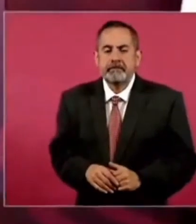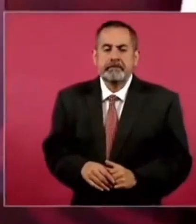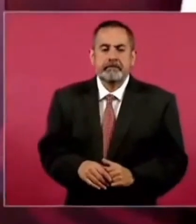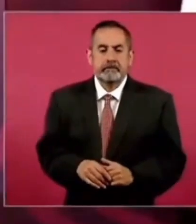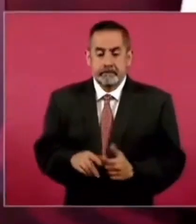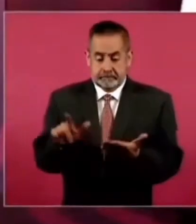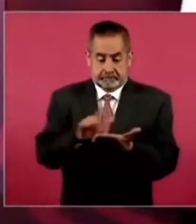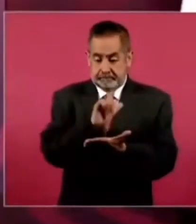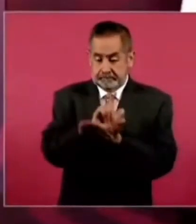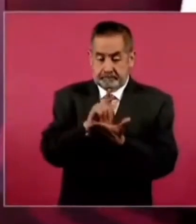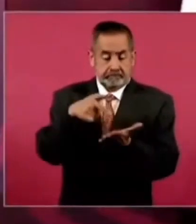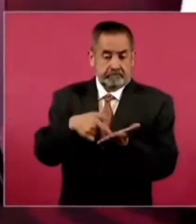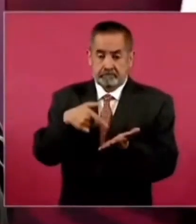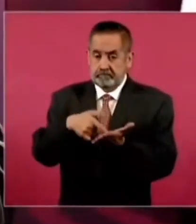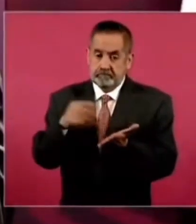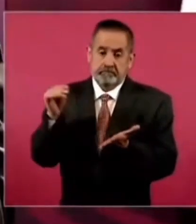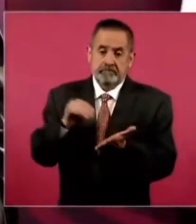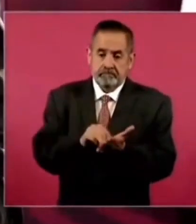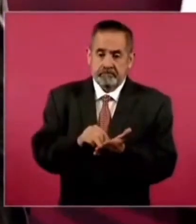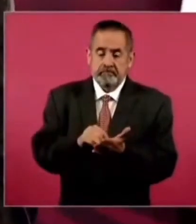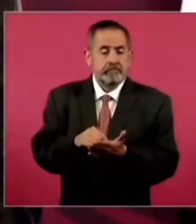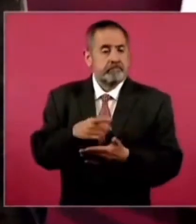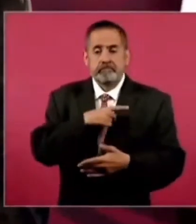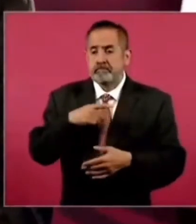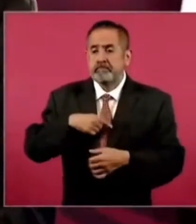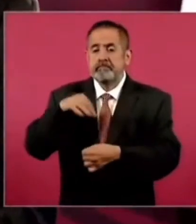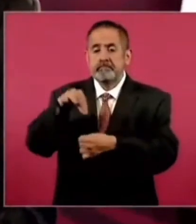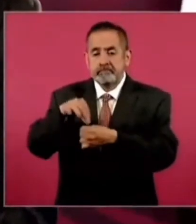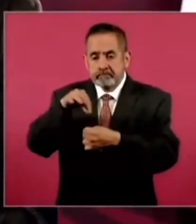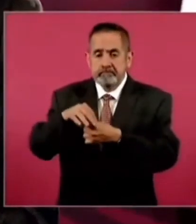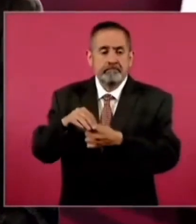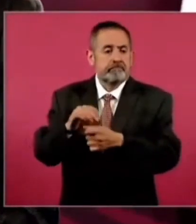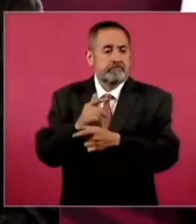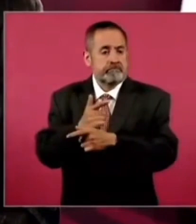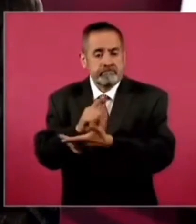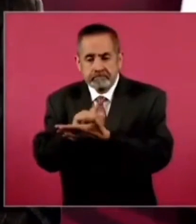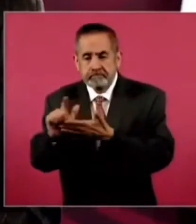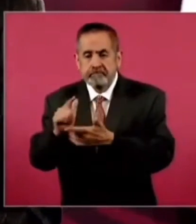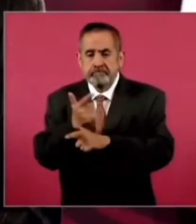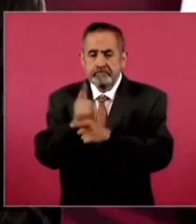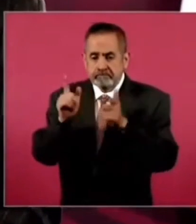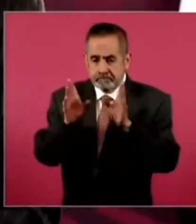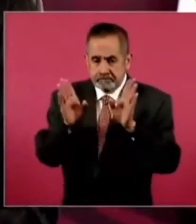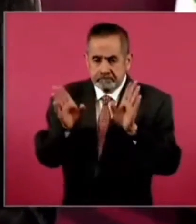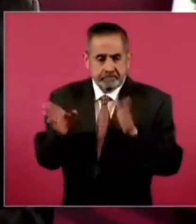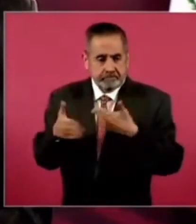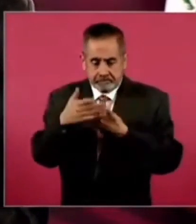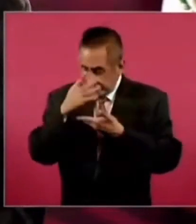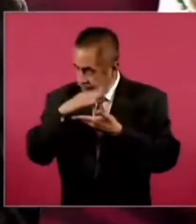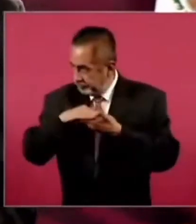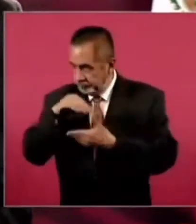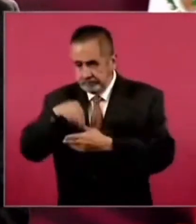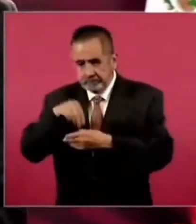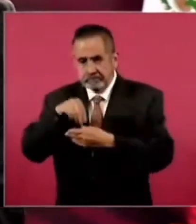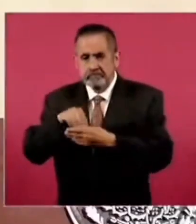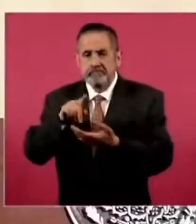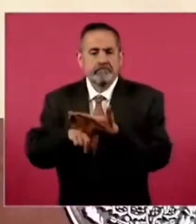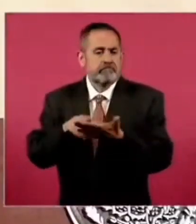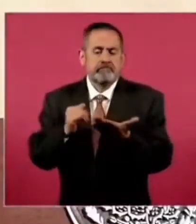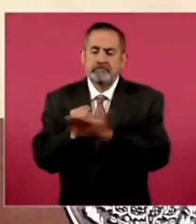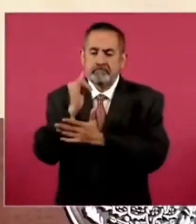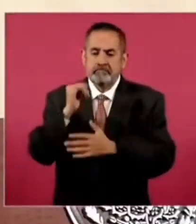Ya por ley tiene que haber elecciones limpias, libres, directas. Los trabajadores tienen